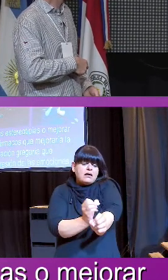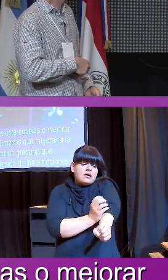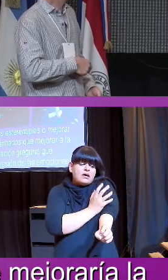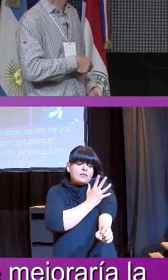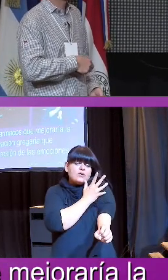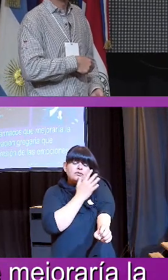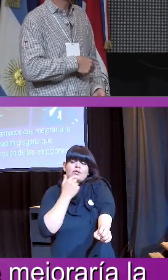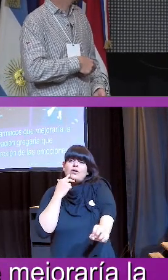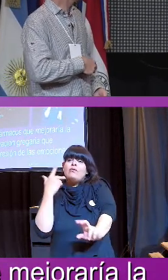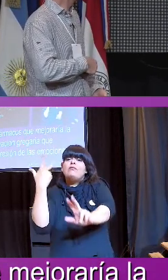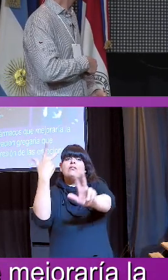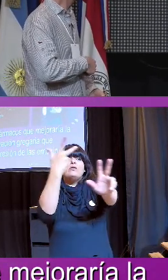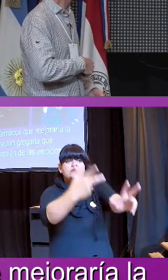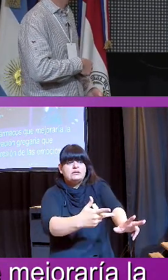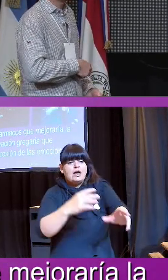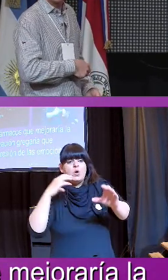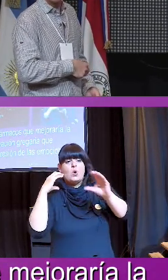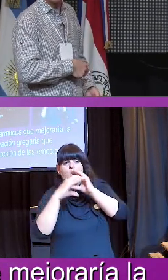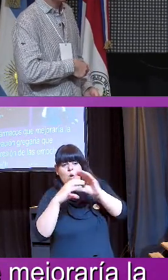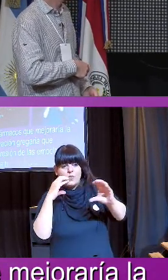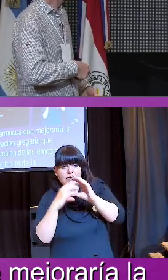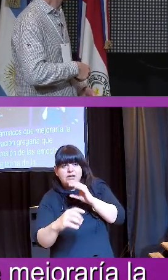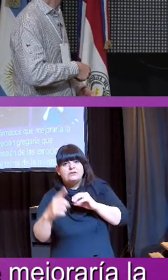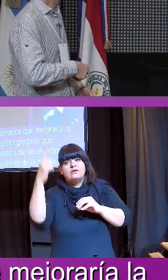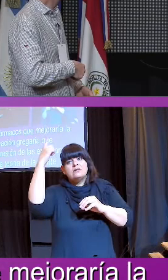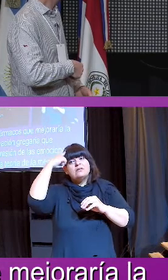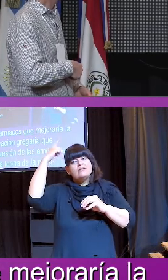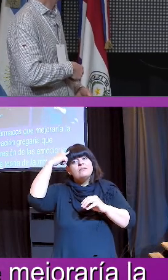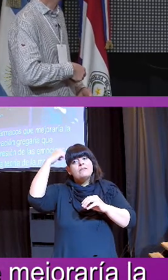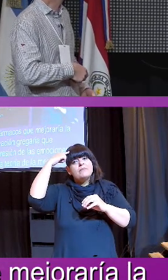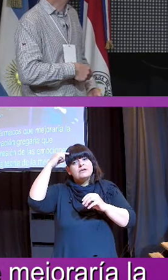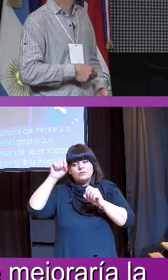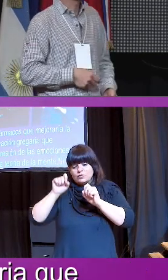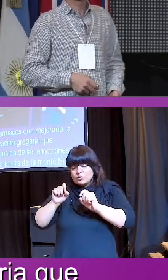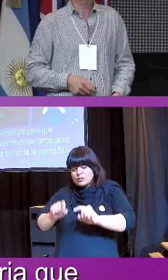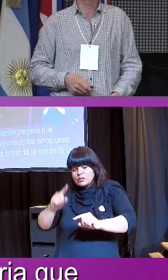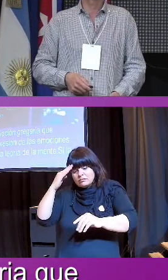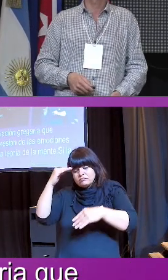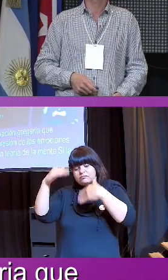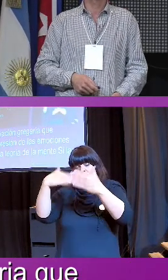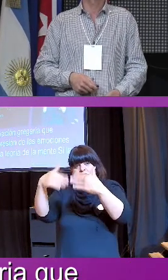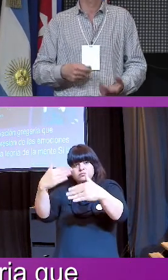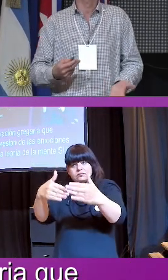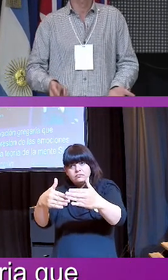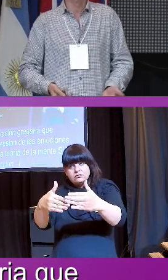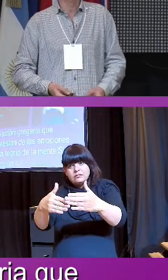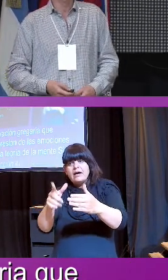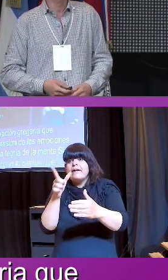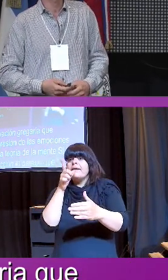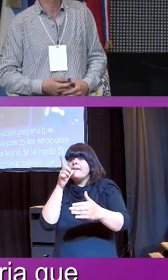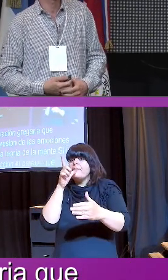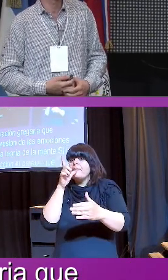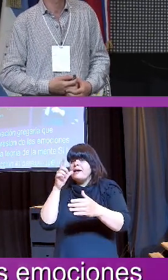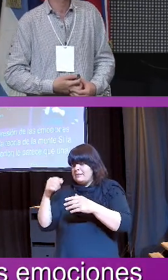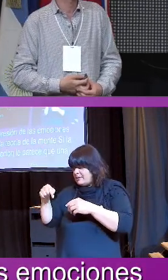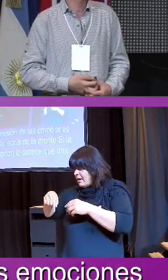la pragmática de la comunicación, la teoría de la mente, ¿sí? La fluidez y la modulación de la interacción. ¿Les parece que una